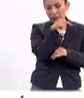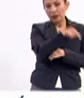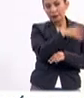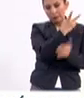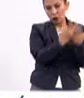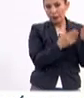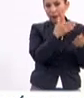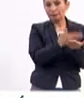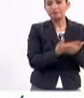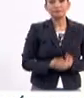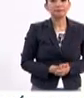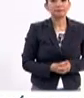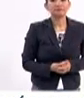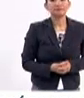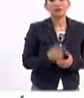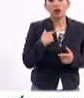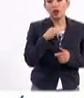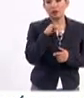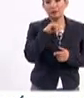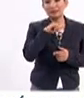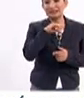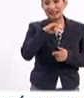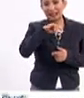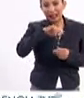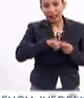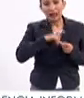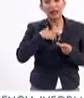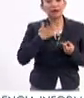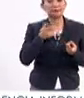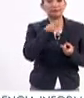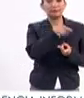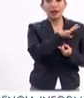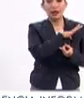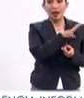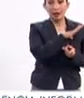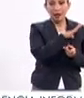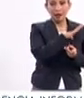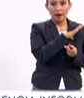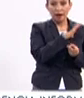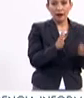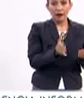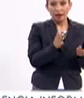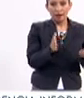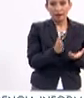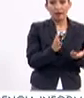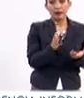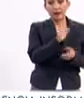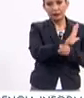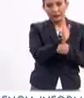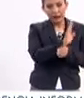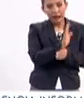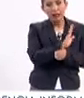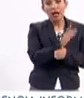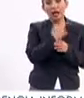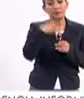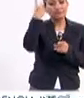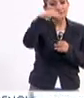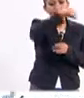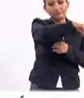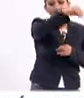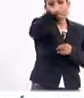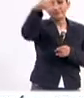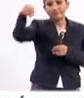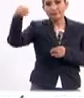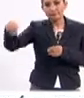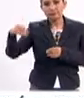el desarrollo de este programa. A través de IMCINE y Cineteca promoveremos el cine en circuitos